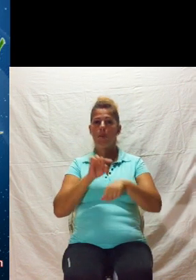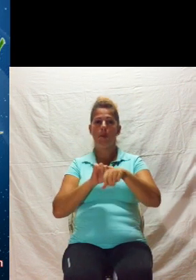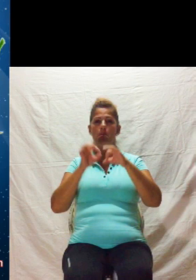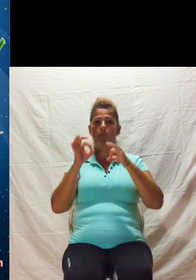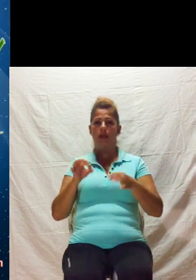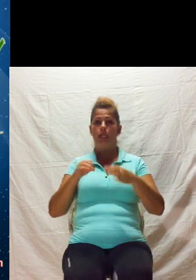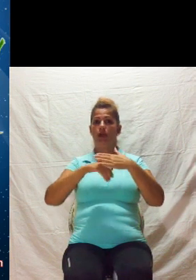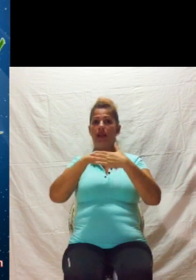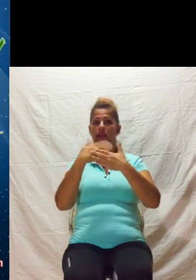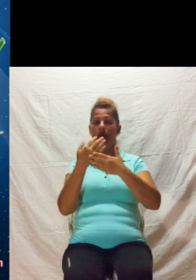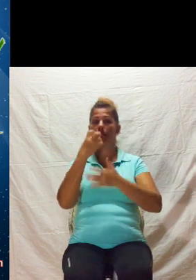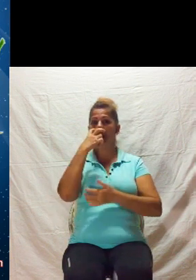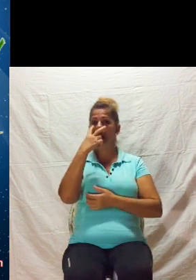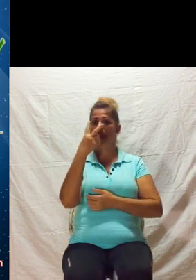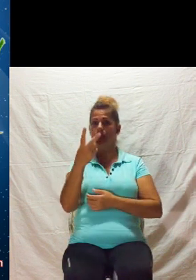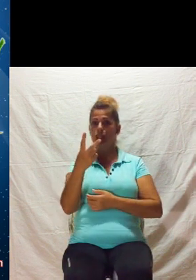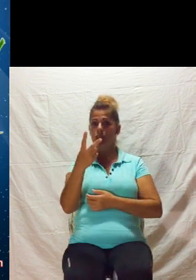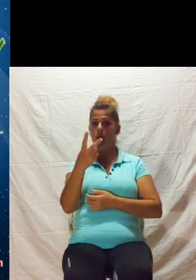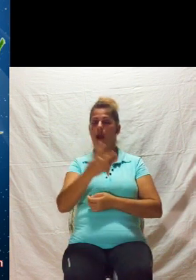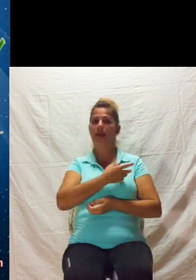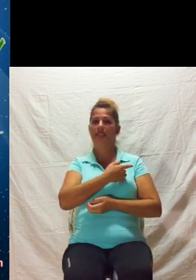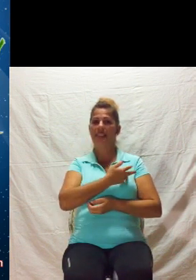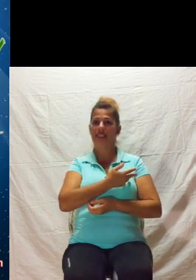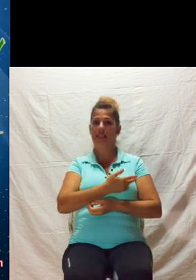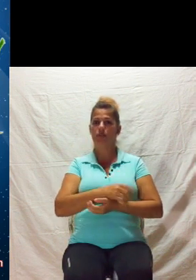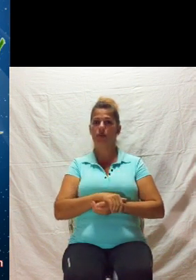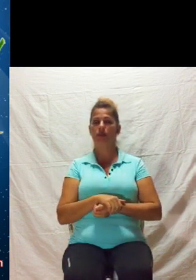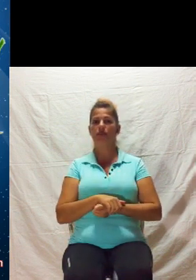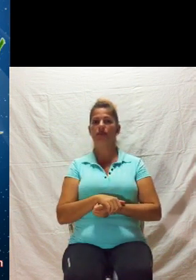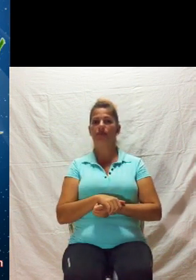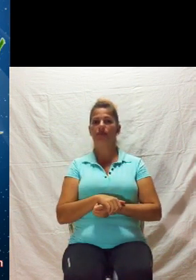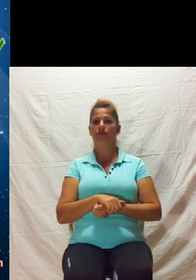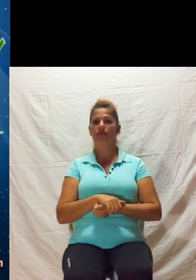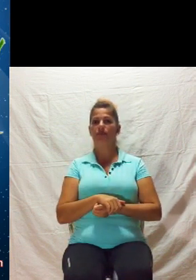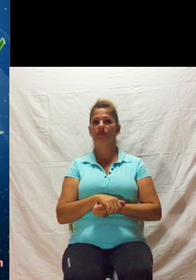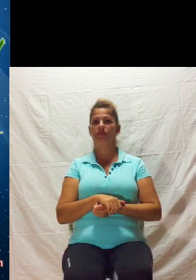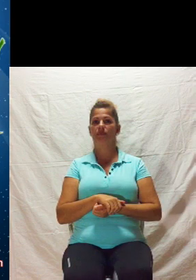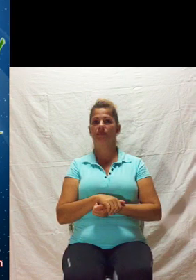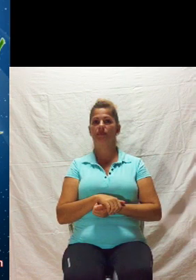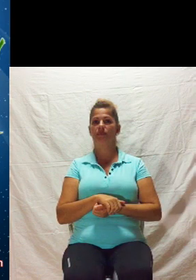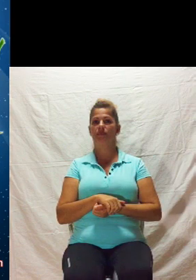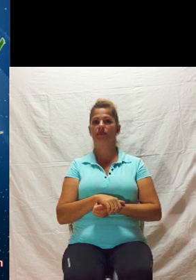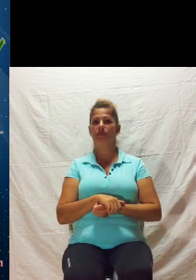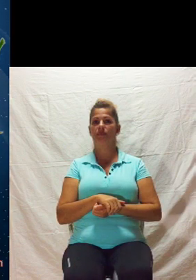Los 8 momentos del día para atender a las sensaciones.